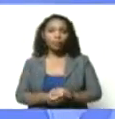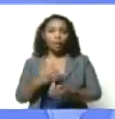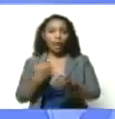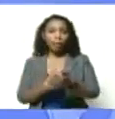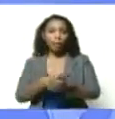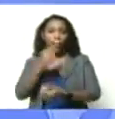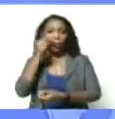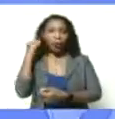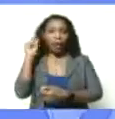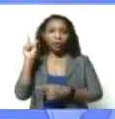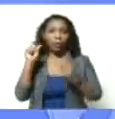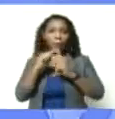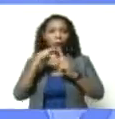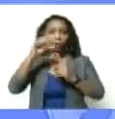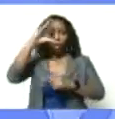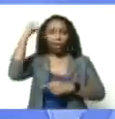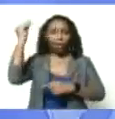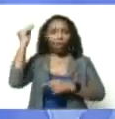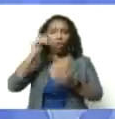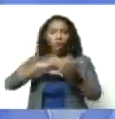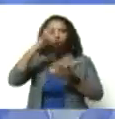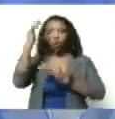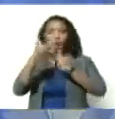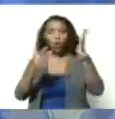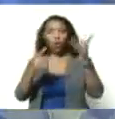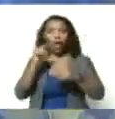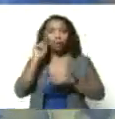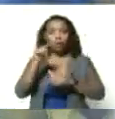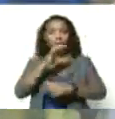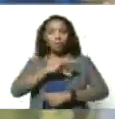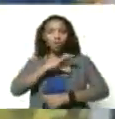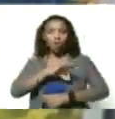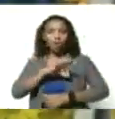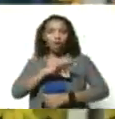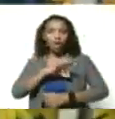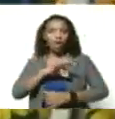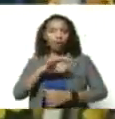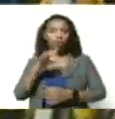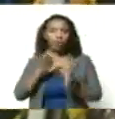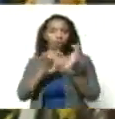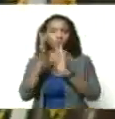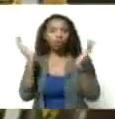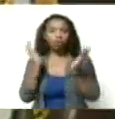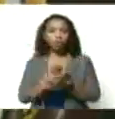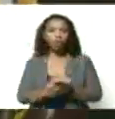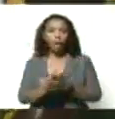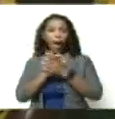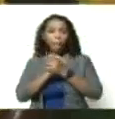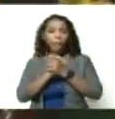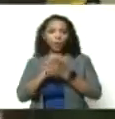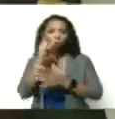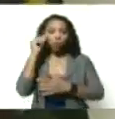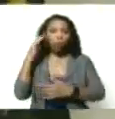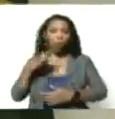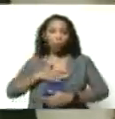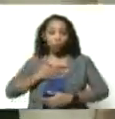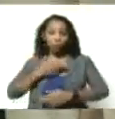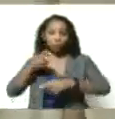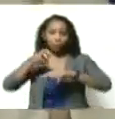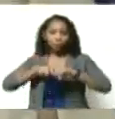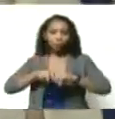y hermanas, esto es palabra de Dios, gloria. Gloria a ti, Señor Jesús. Amigos y amigas, pueden sentarse.